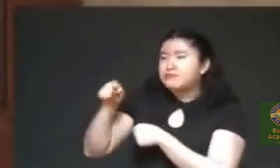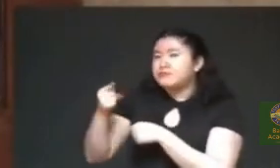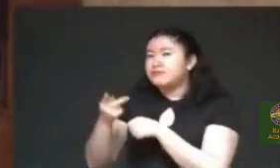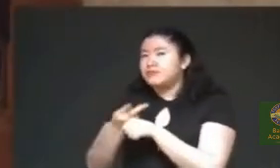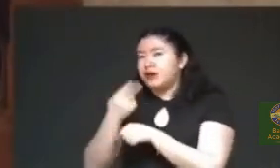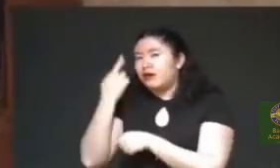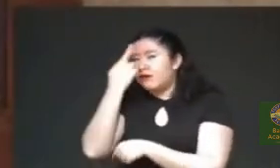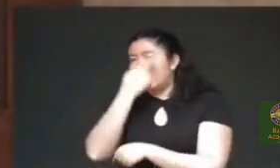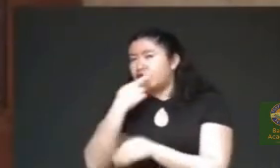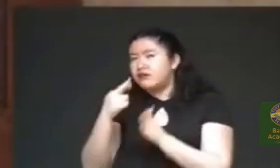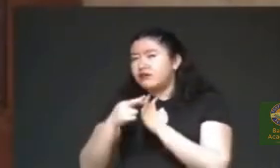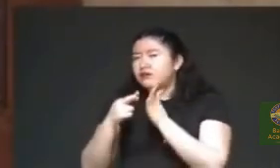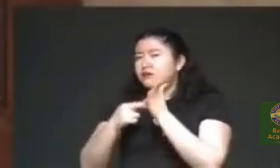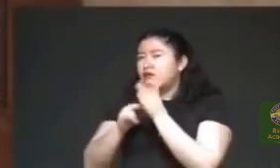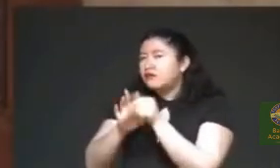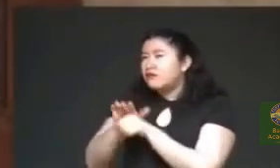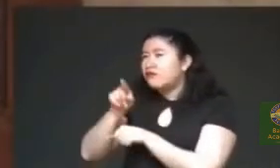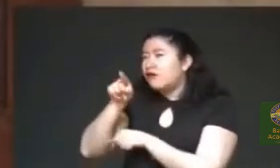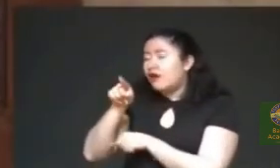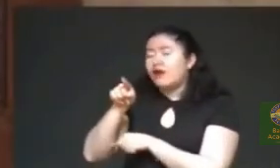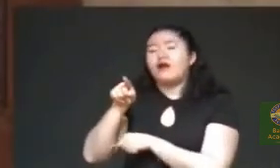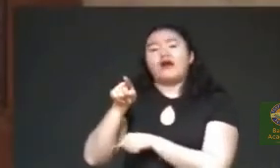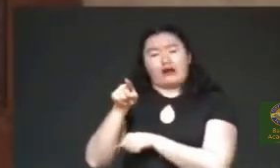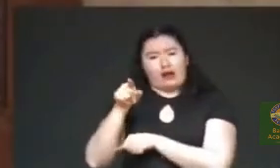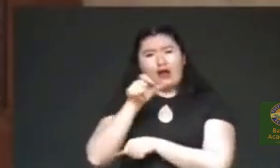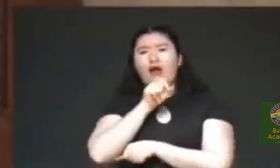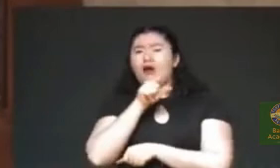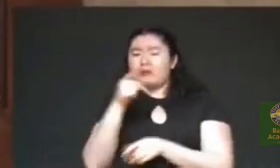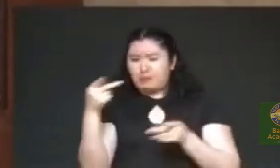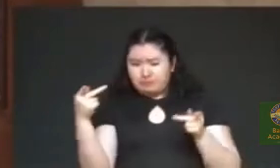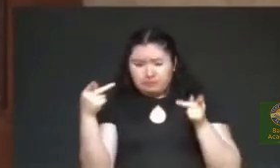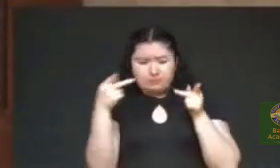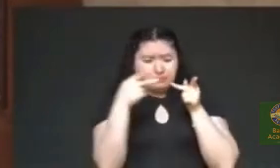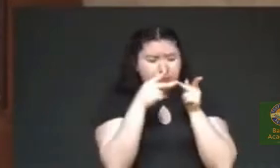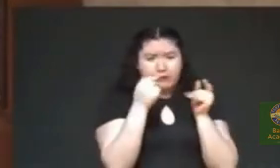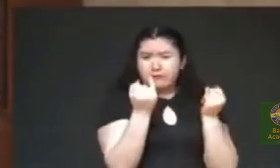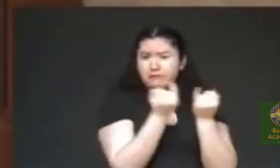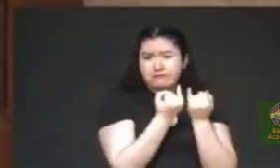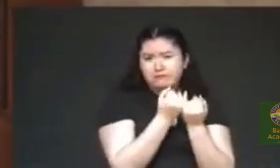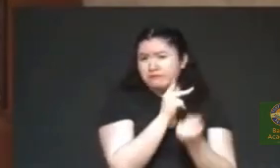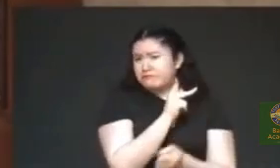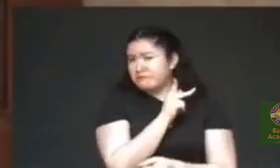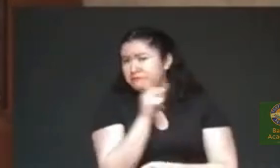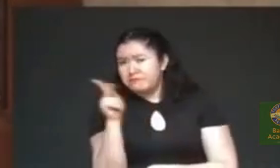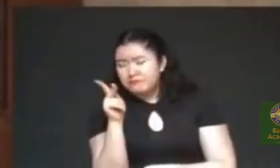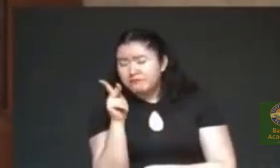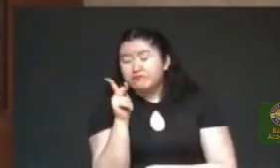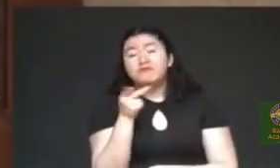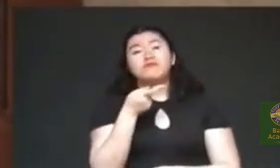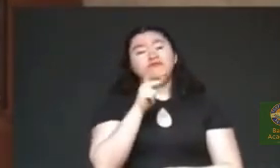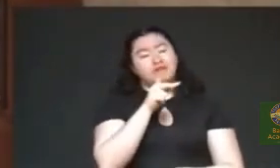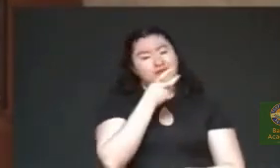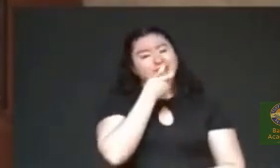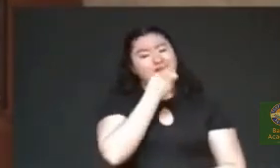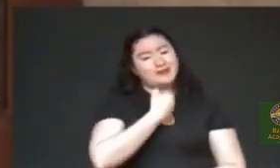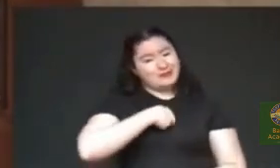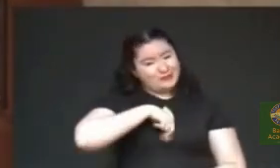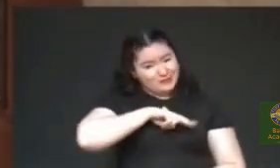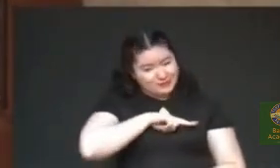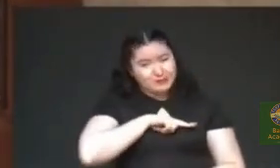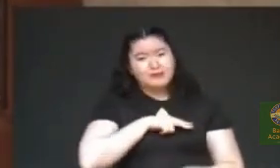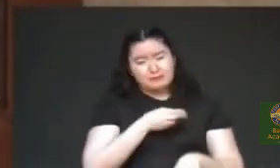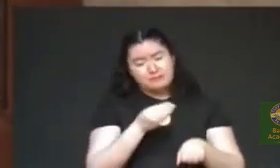que, pues que hay como algunas que son comunes. Entonces, pues estas son pues las que